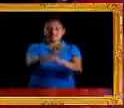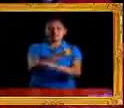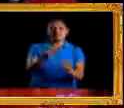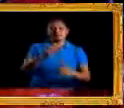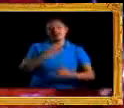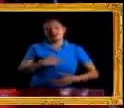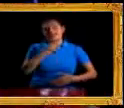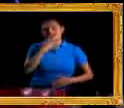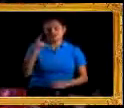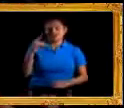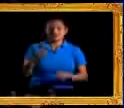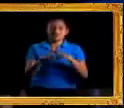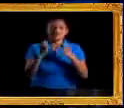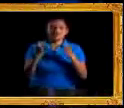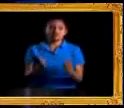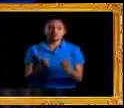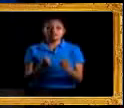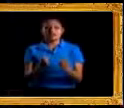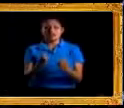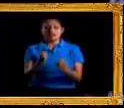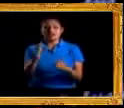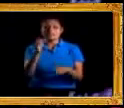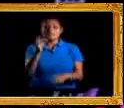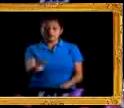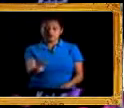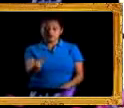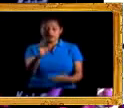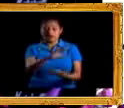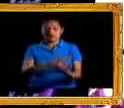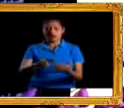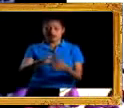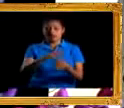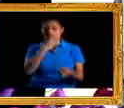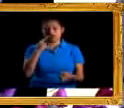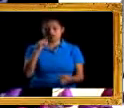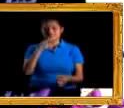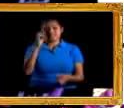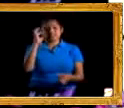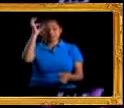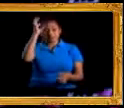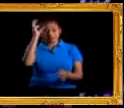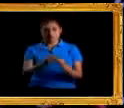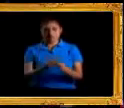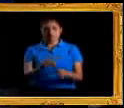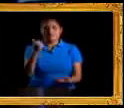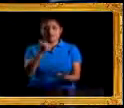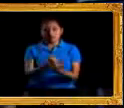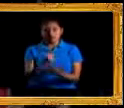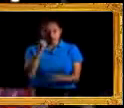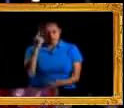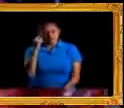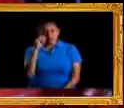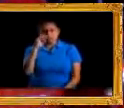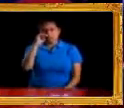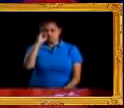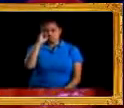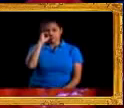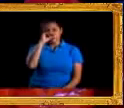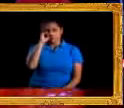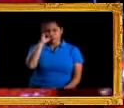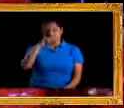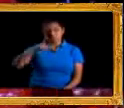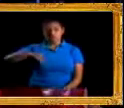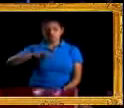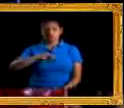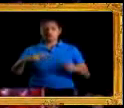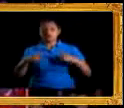la moneda del reino de Dios es la fe. ¿Aló? ¿Cuántos me están entendiendo? Y nosotros hemos